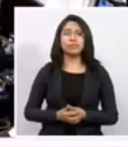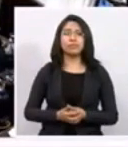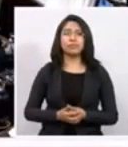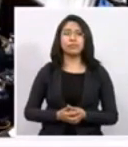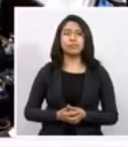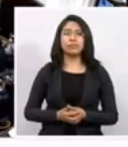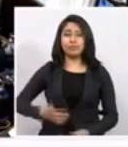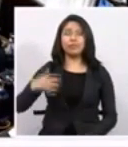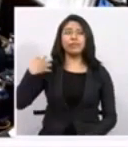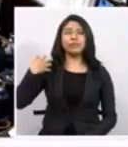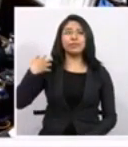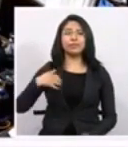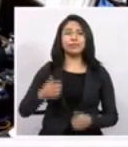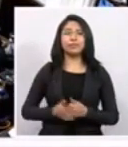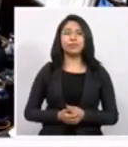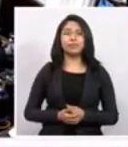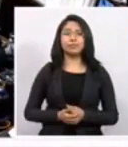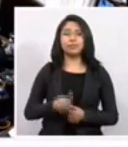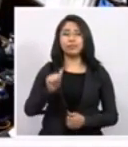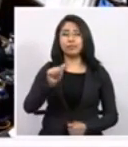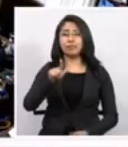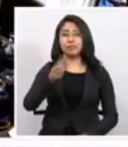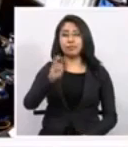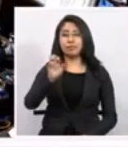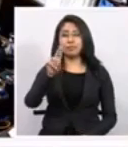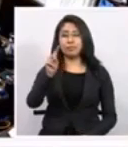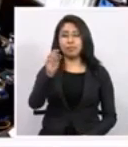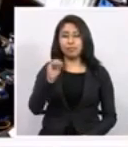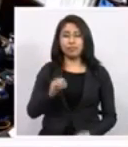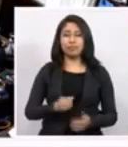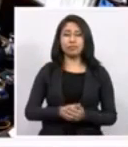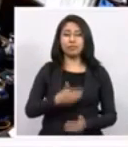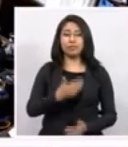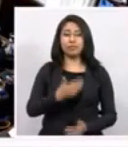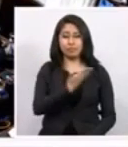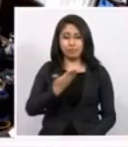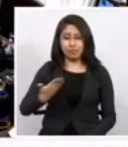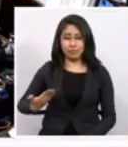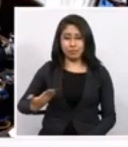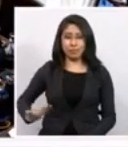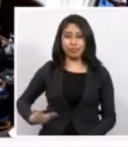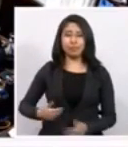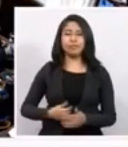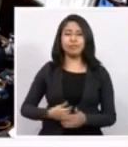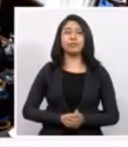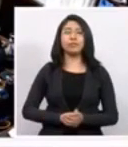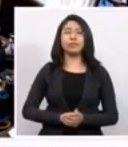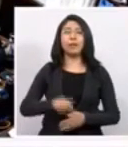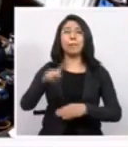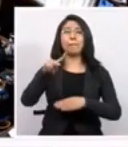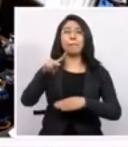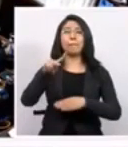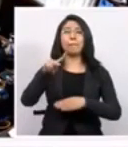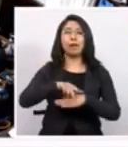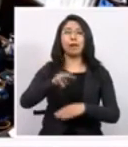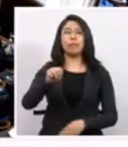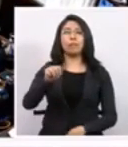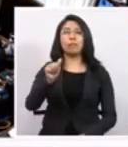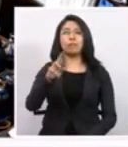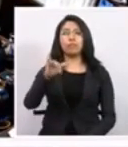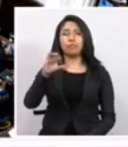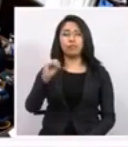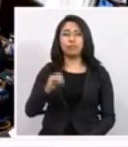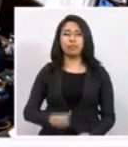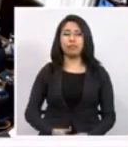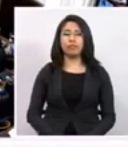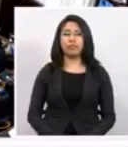República Argentina, Alberto Fernández, presidente de la República de Paraguay, Mario Abdo